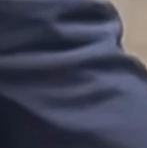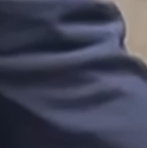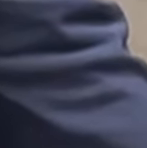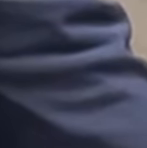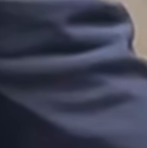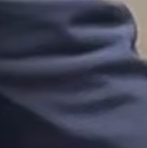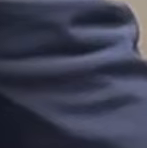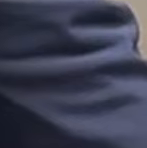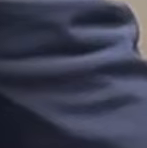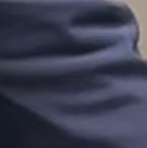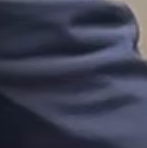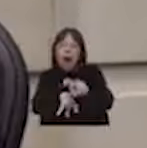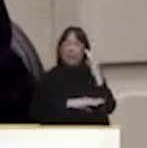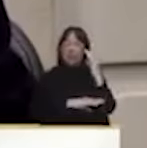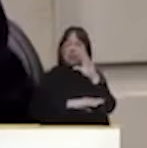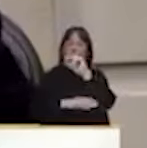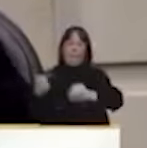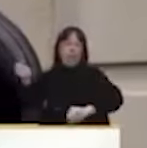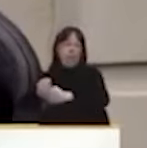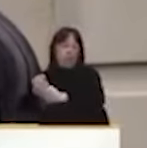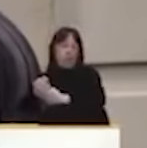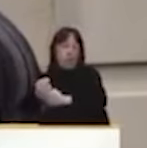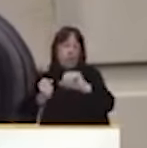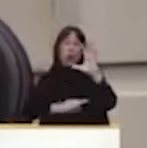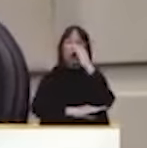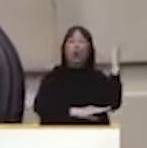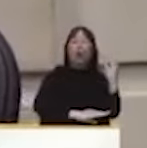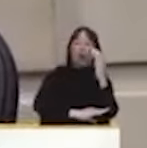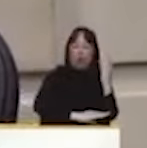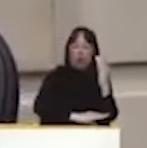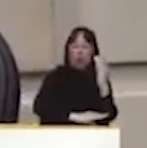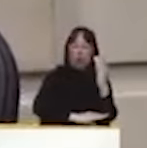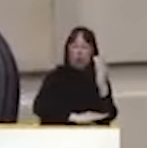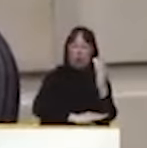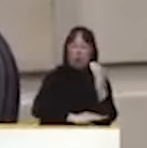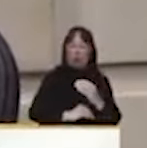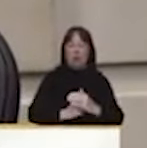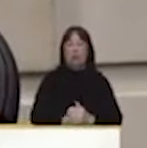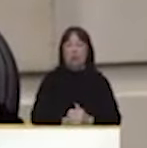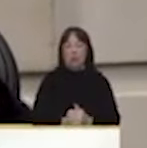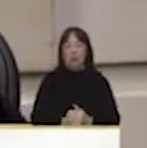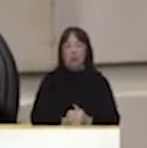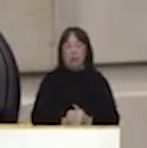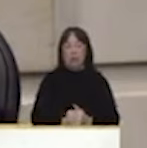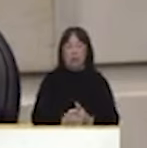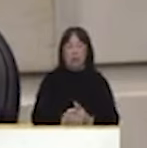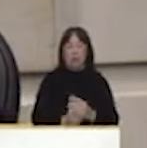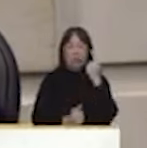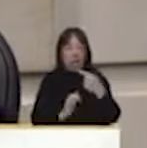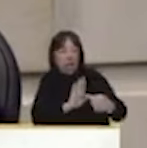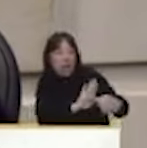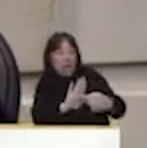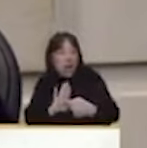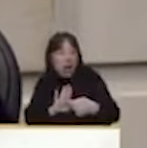espaldas a esa línea de producción nacional. Colombia tiene que darle la cara al campo